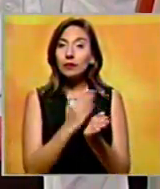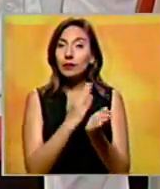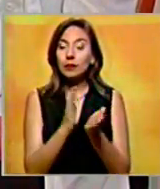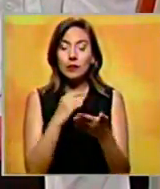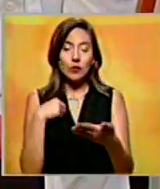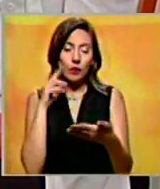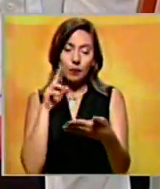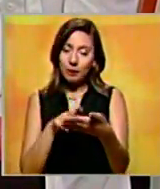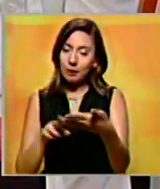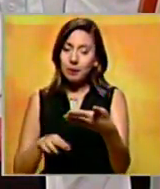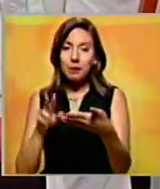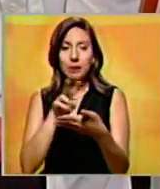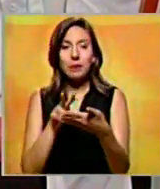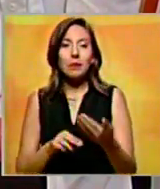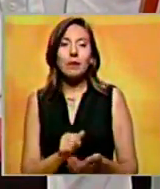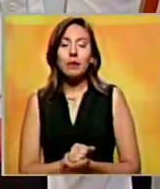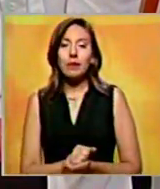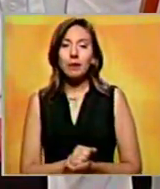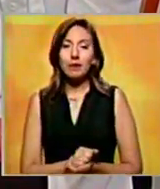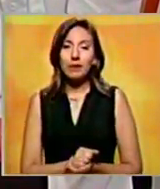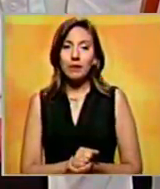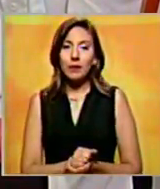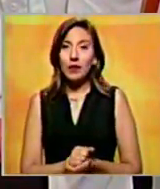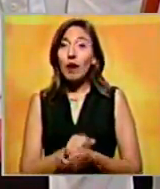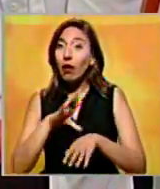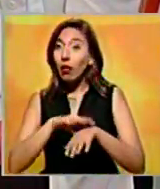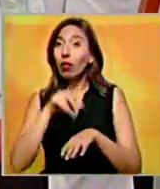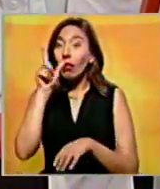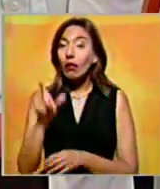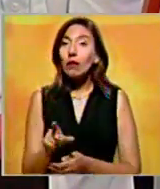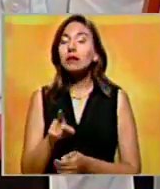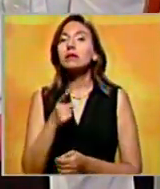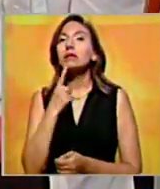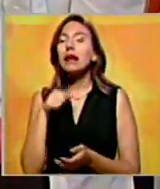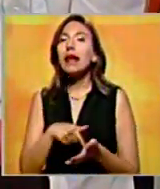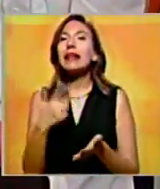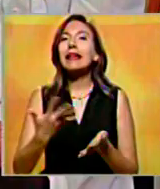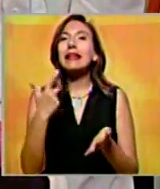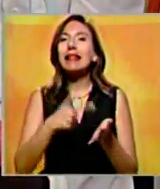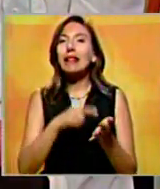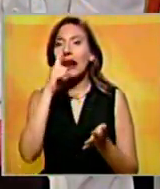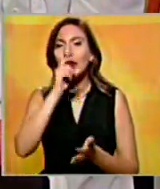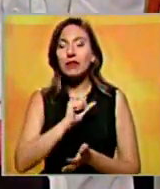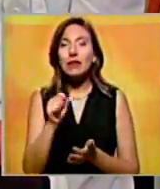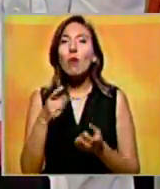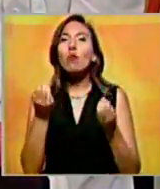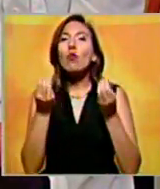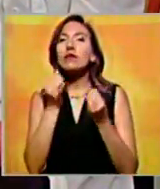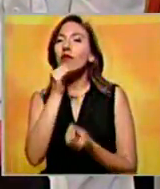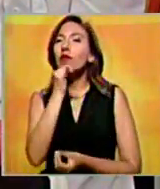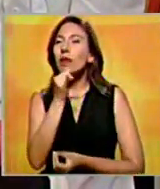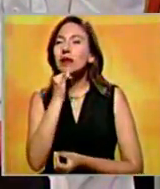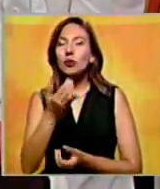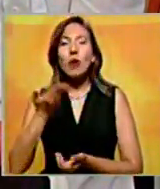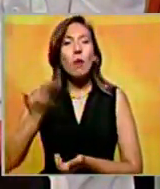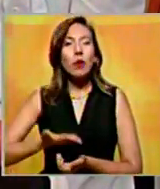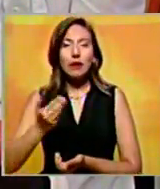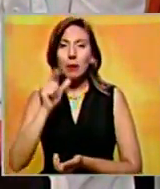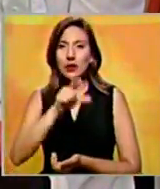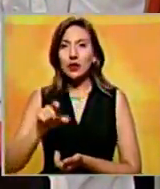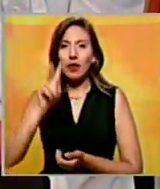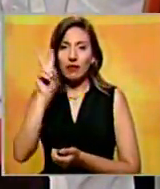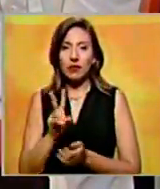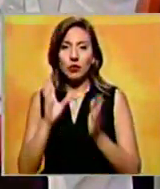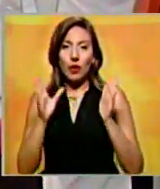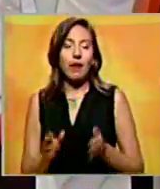estado leyendo el día de hoy, cumple su quinto aniversario y lleva mucha información valiosa a todos los venezolanos.